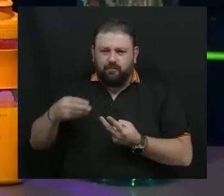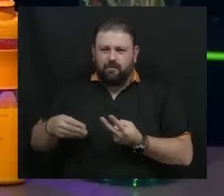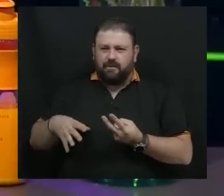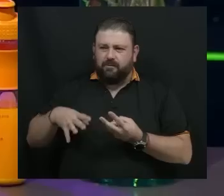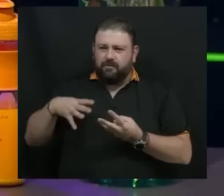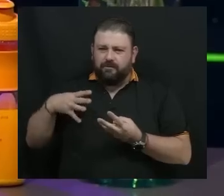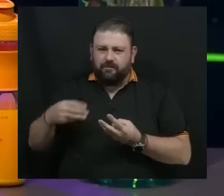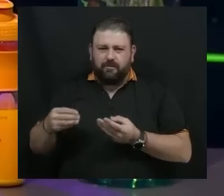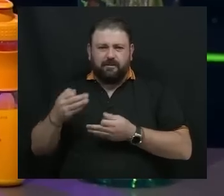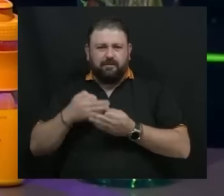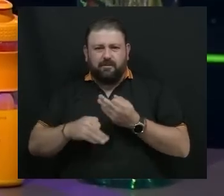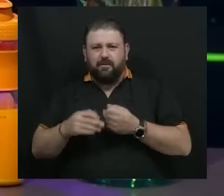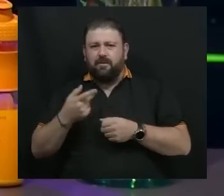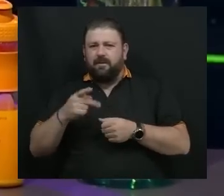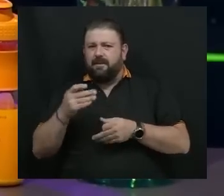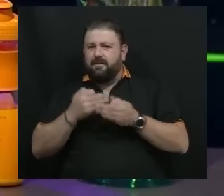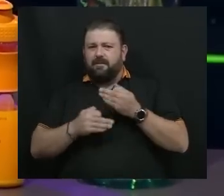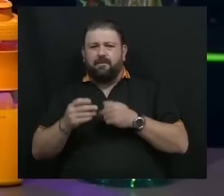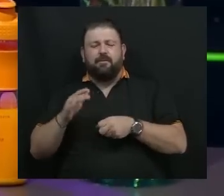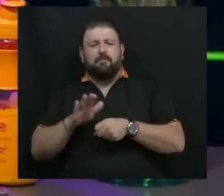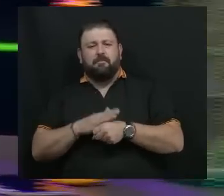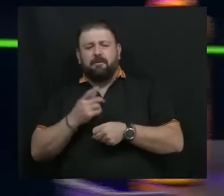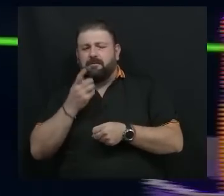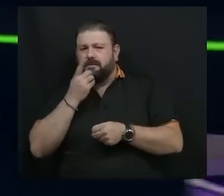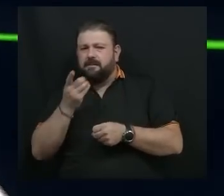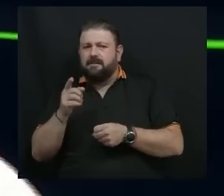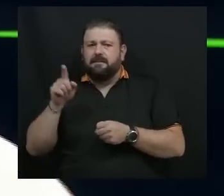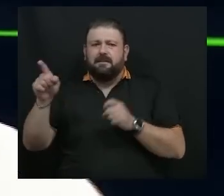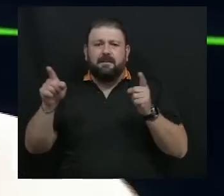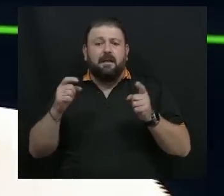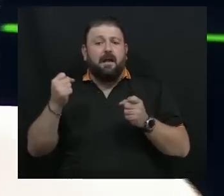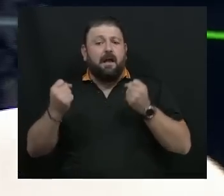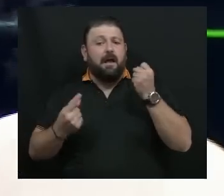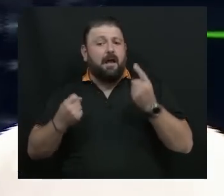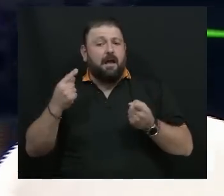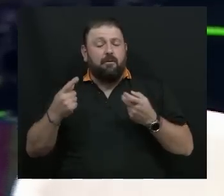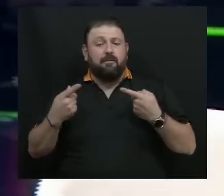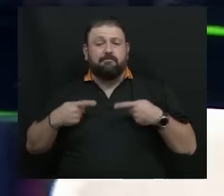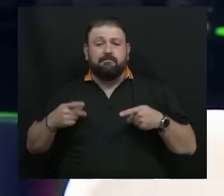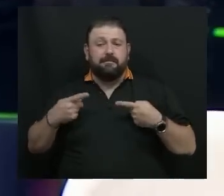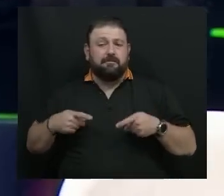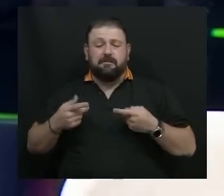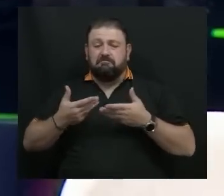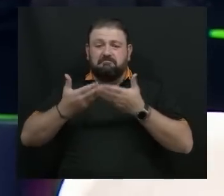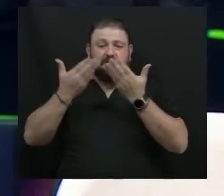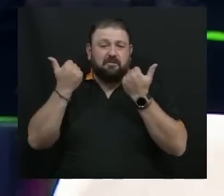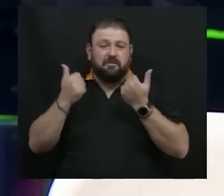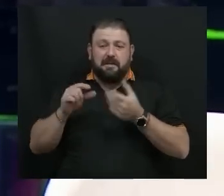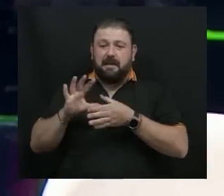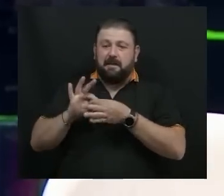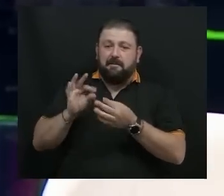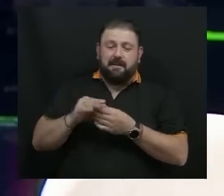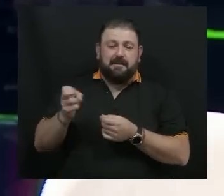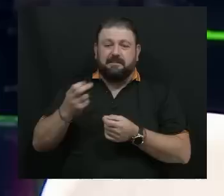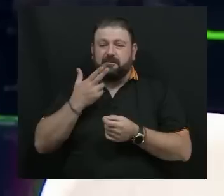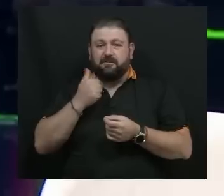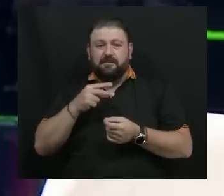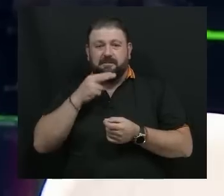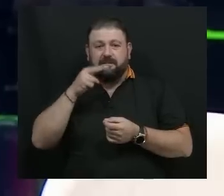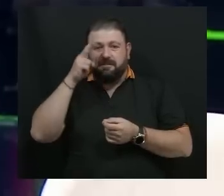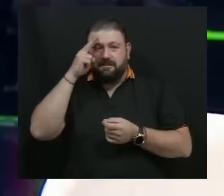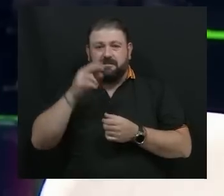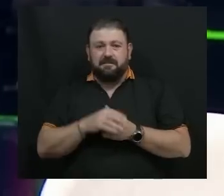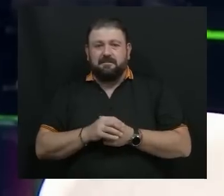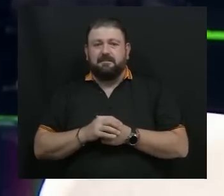eso es no sé qué, eso es como multinivel no sé qué, tal. Y hay gente que habla de la ignorancia, desde la ignorancia. Oídos sordos. Miren,